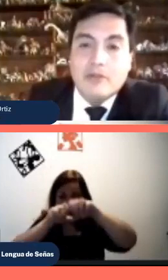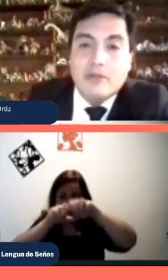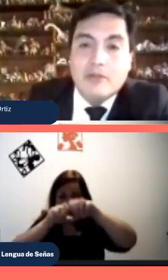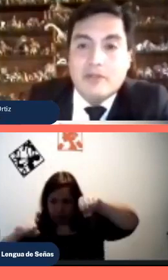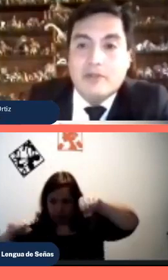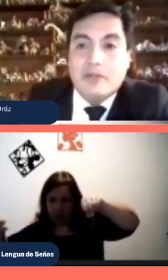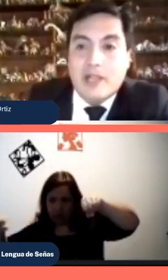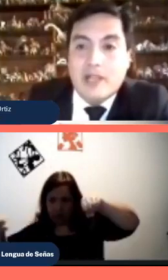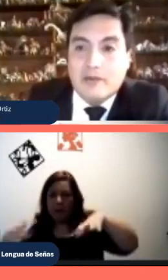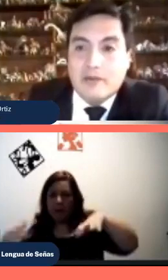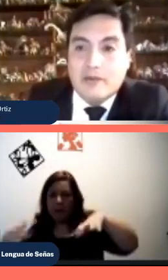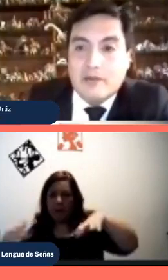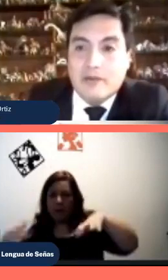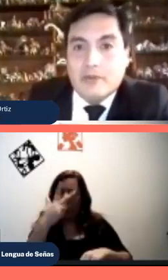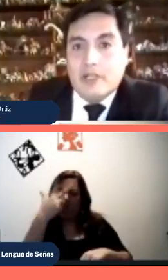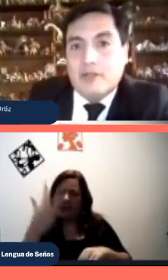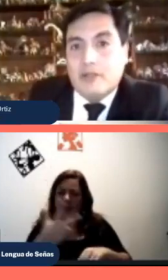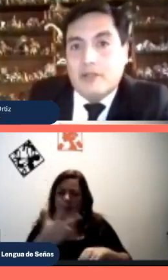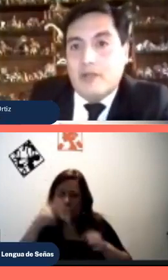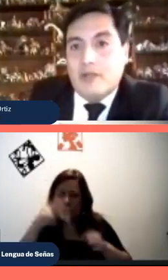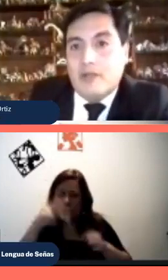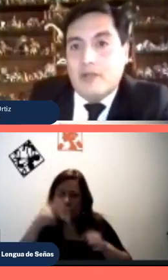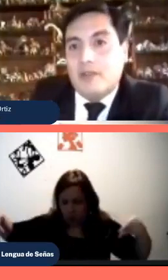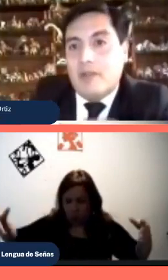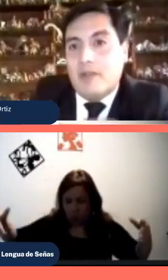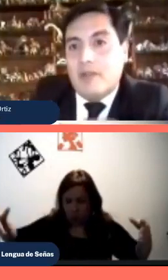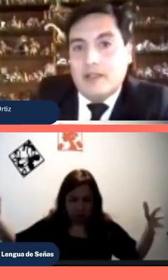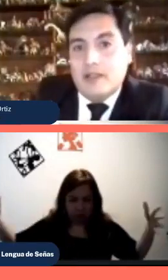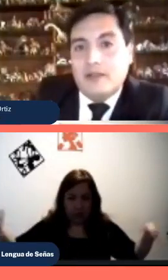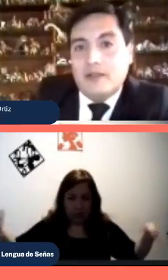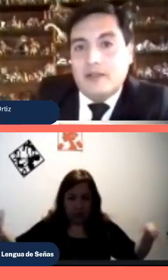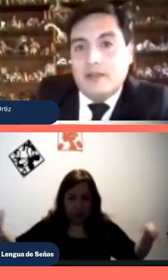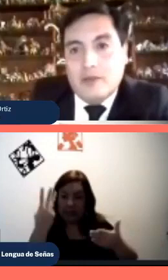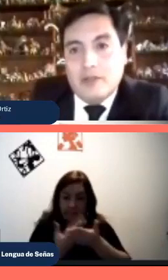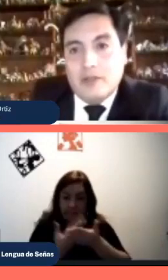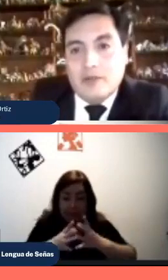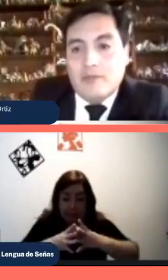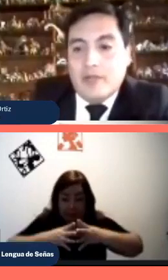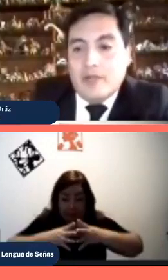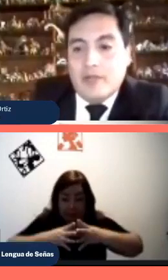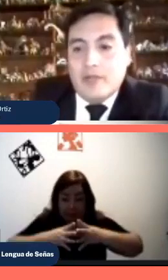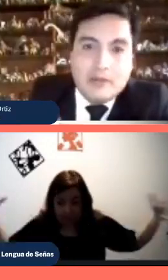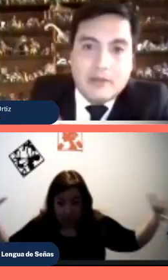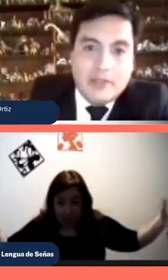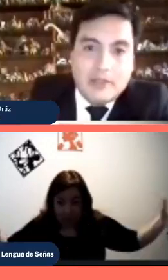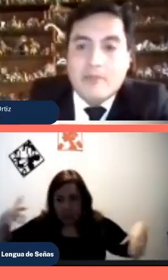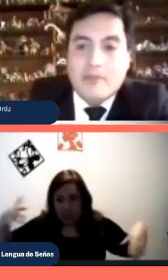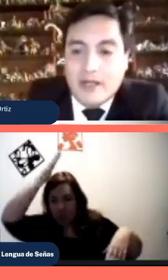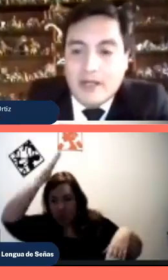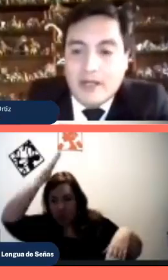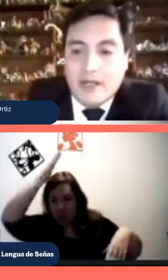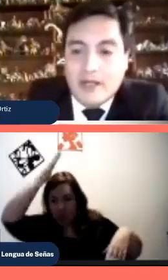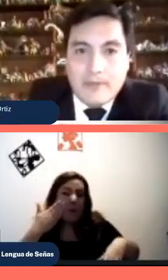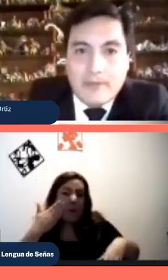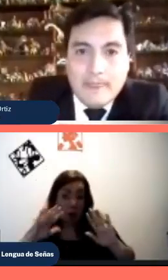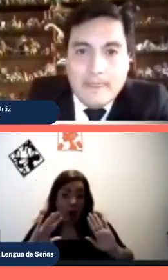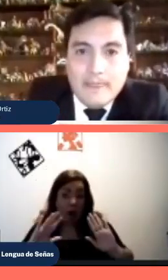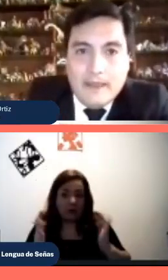unos 18 metros de largo. Por lo tanto, sería unas tres veces más grande que un tiburón blanco actual de los más grandes.